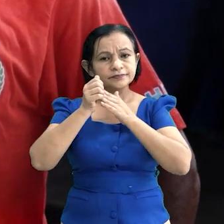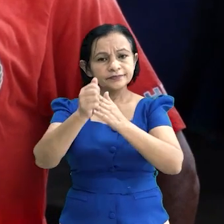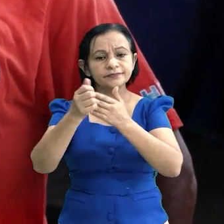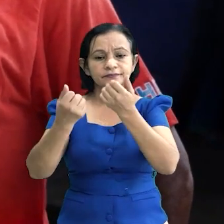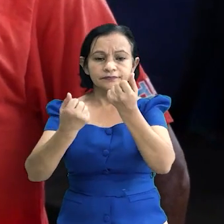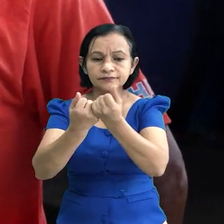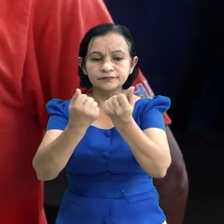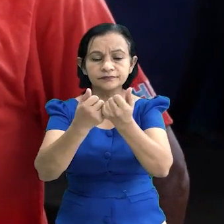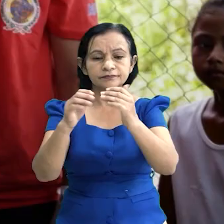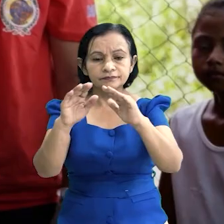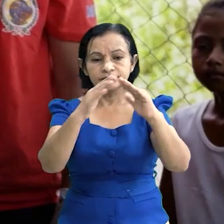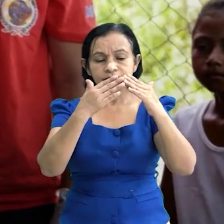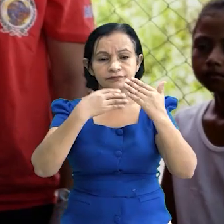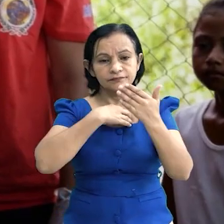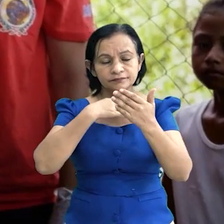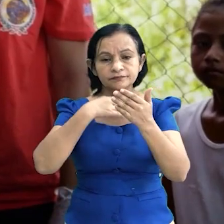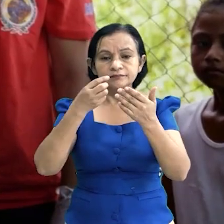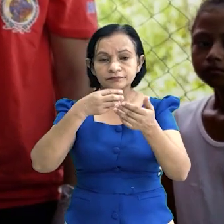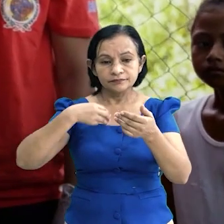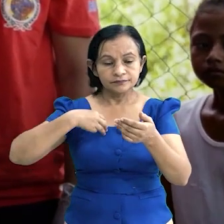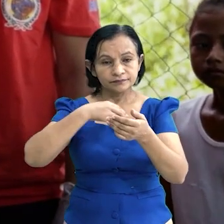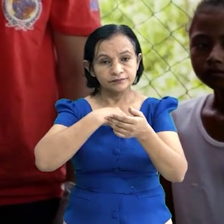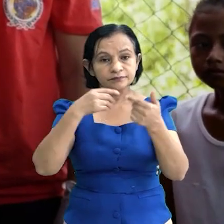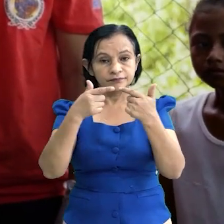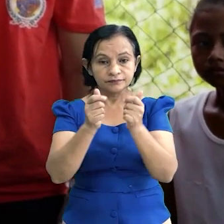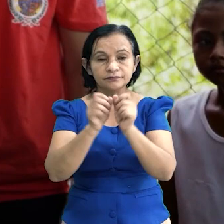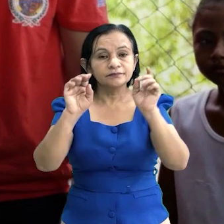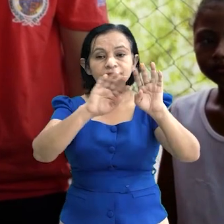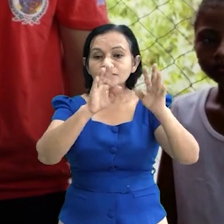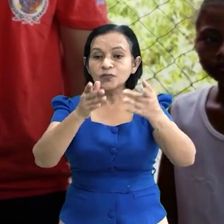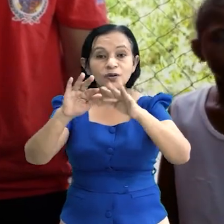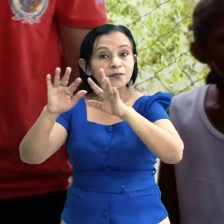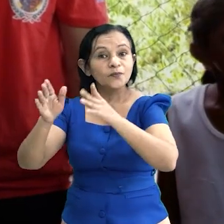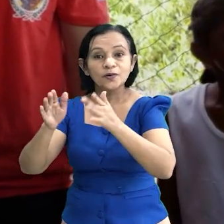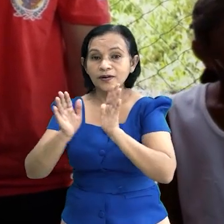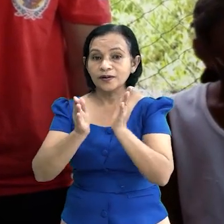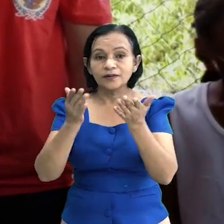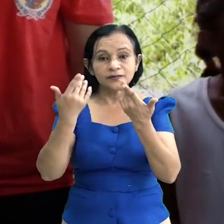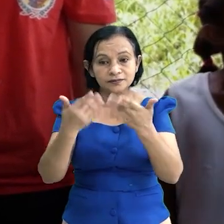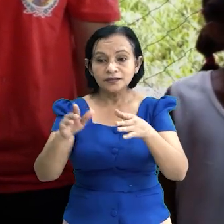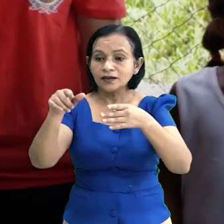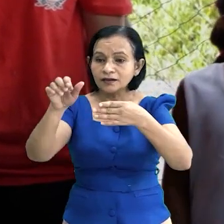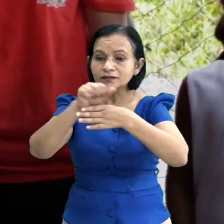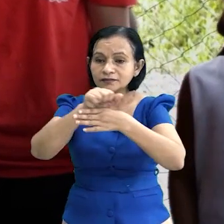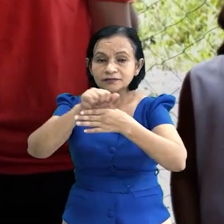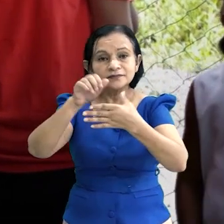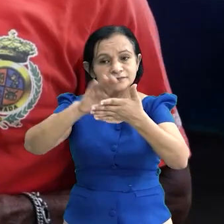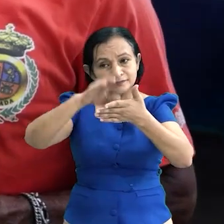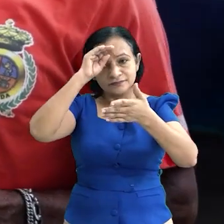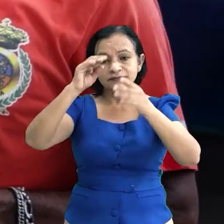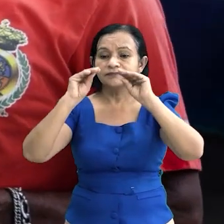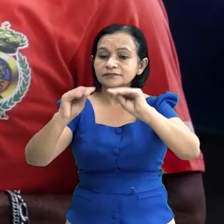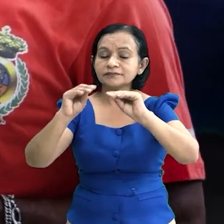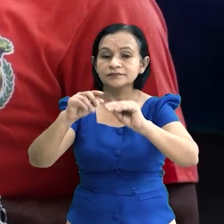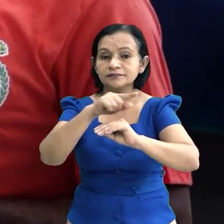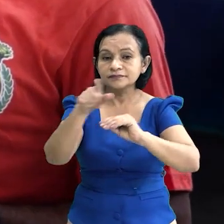de apoyar a mi comunidad. Miembros de estos elementos que hay aquí son mujeres. Ellas están técnicas, ya están prácticas, están capacitadas,